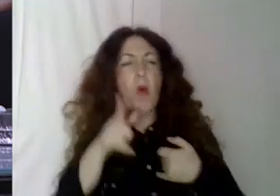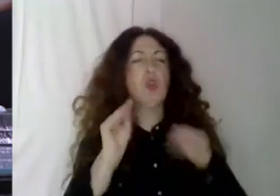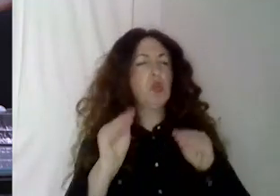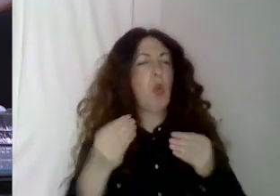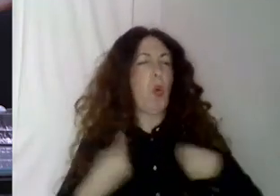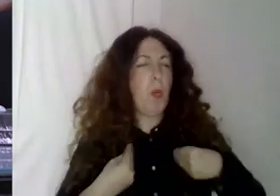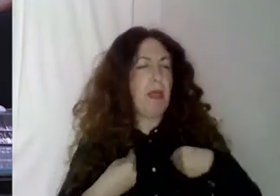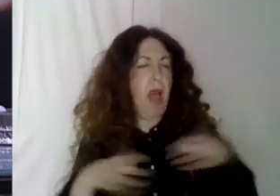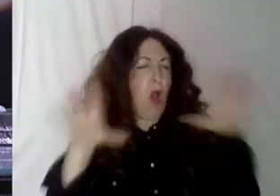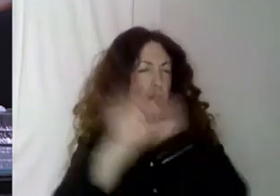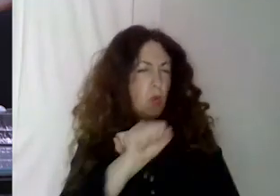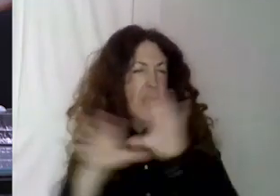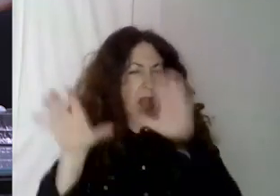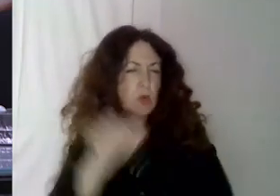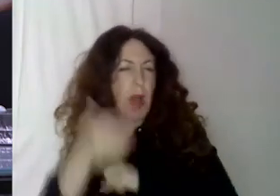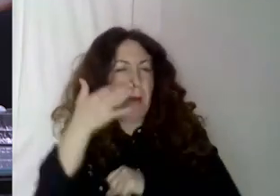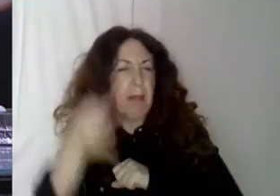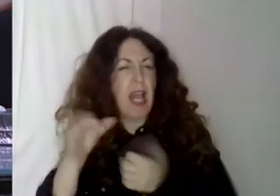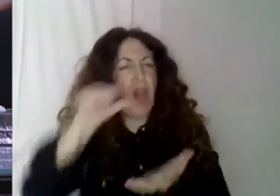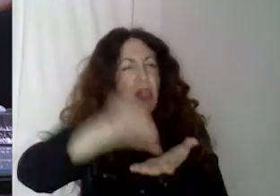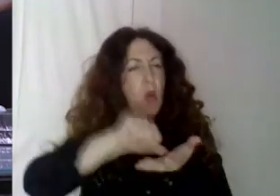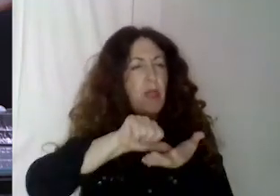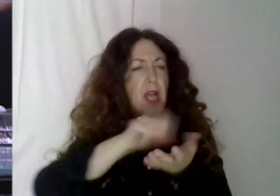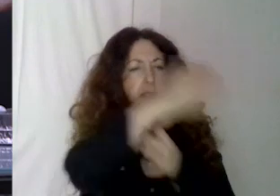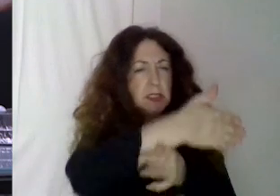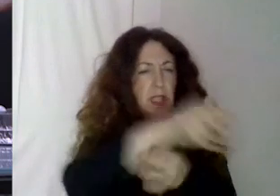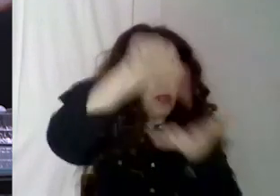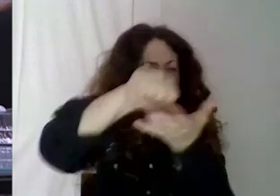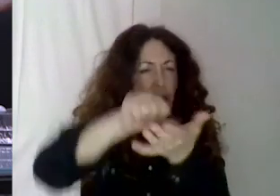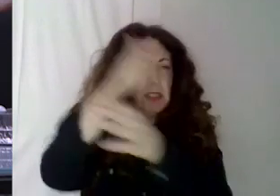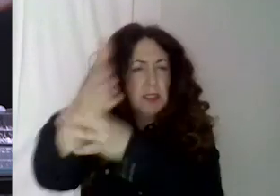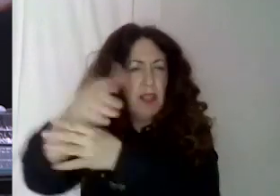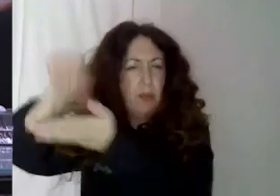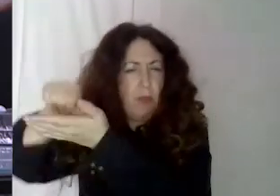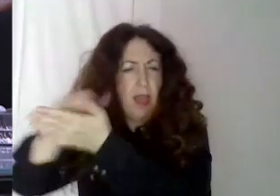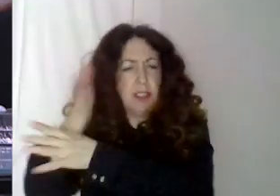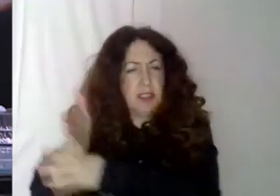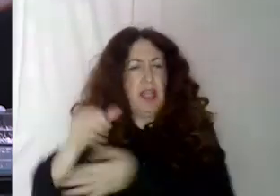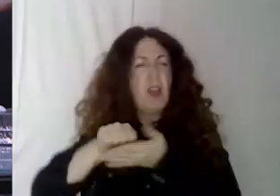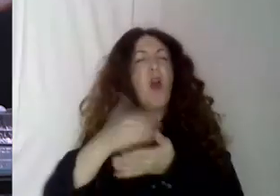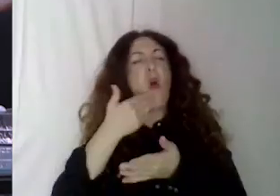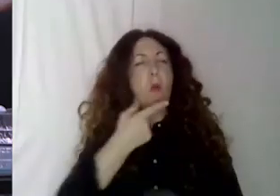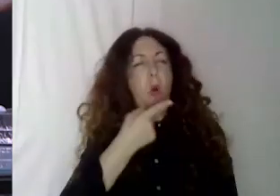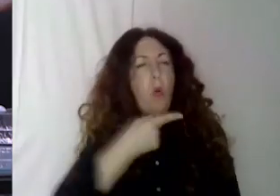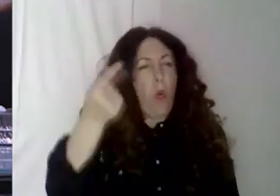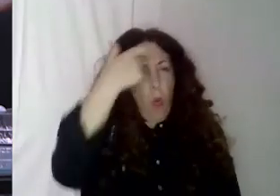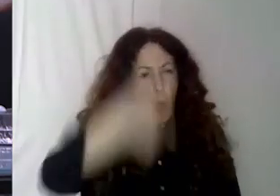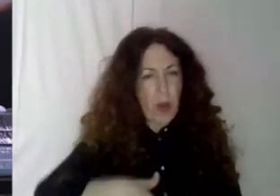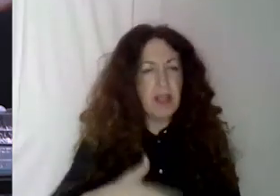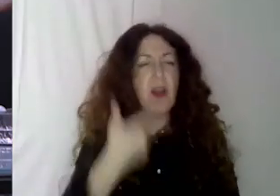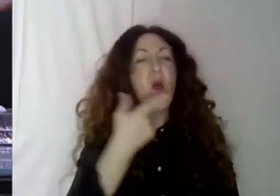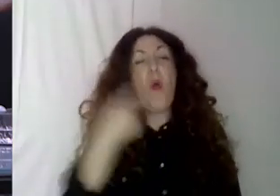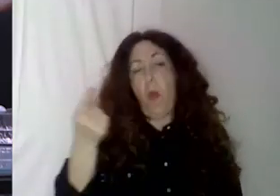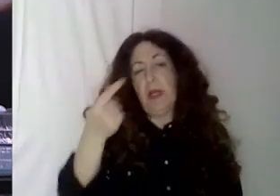bien. Entonces yo voy a hablar de Althusser, que es como una especie de Gesualdo, pero un poquito más aburrido que Gesualdo probablemente. Bueno, ya